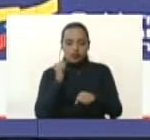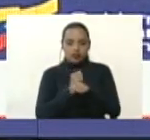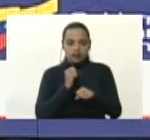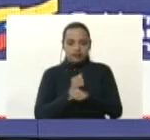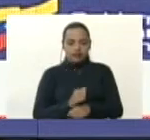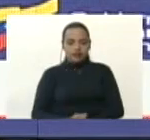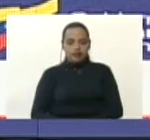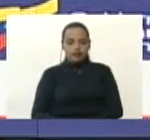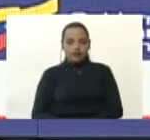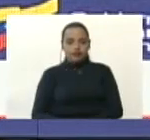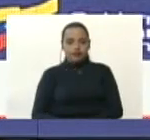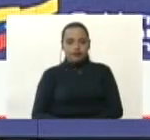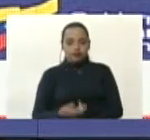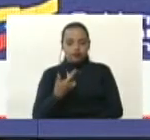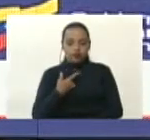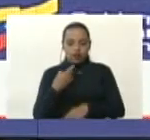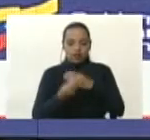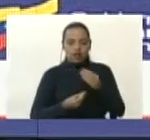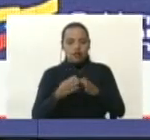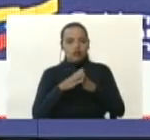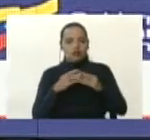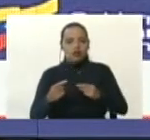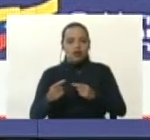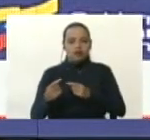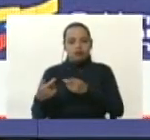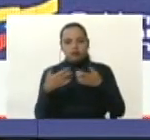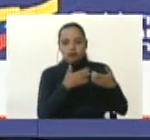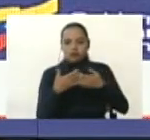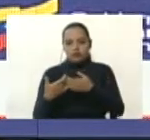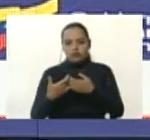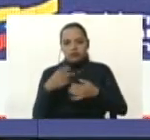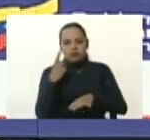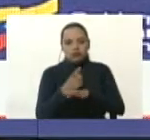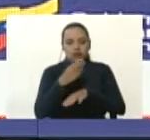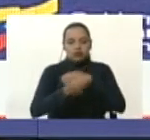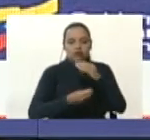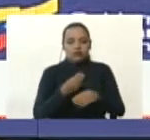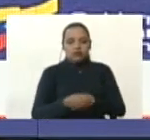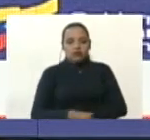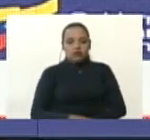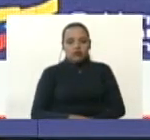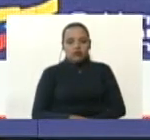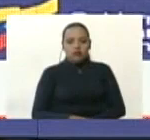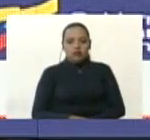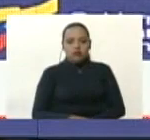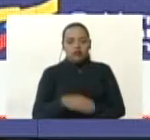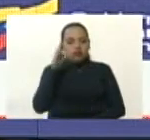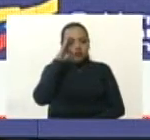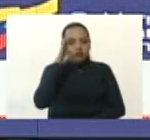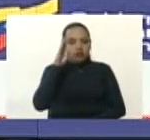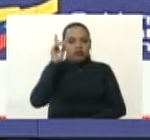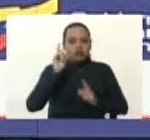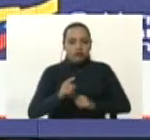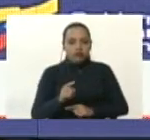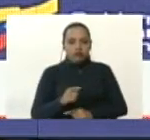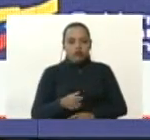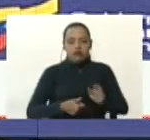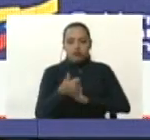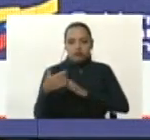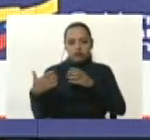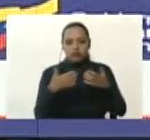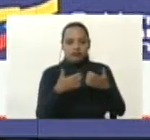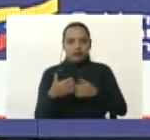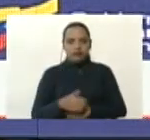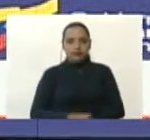y cuando he dado todas las batallas que me ha tocado dar y nos tocará dar por mucho tiempo.